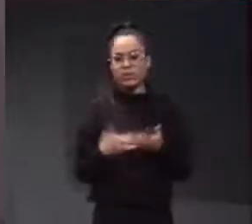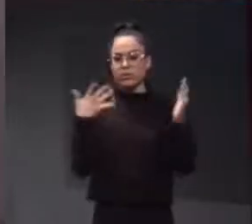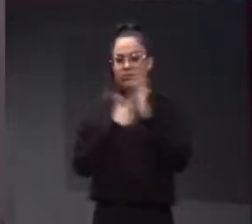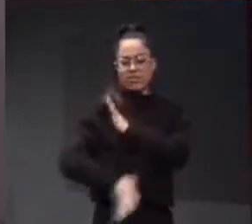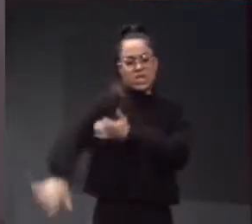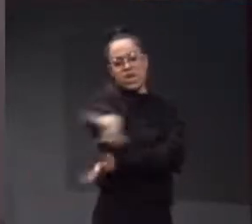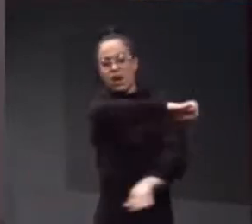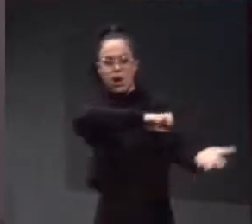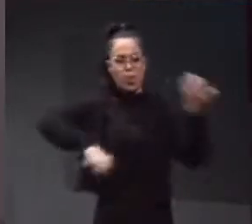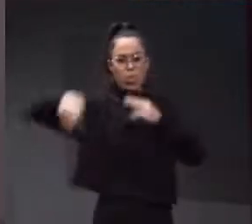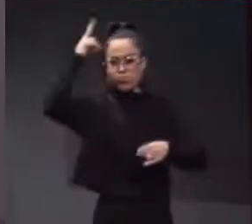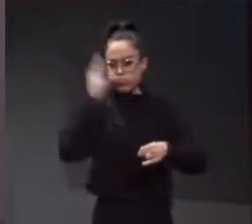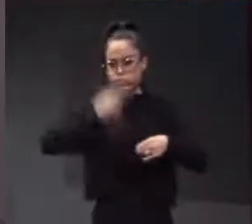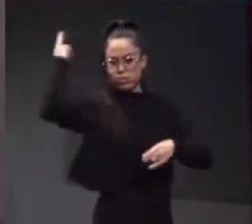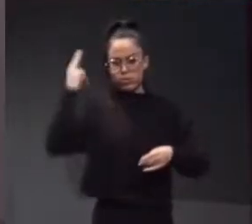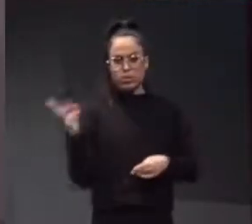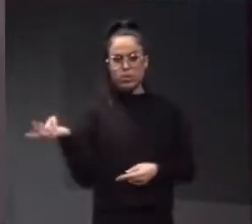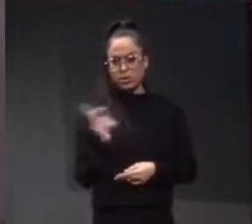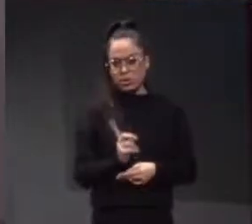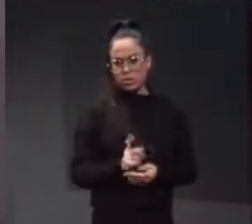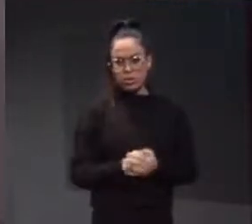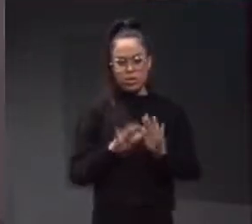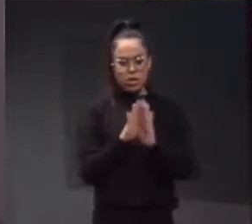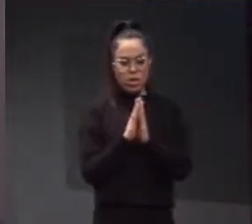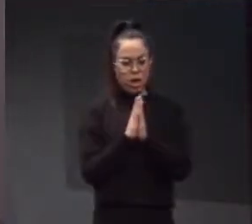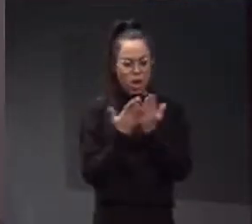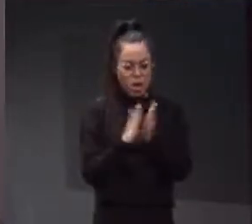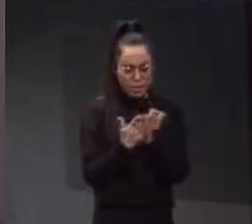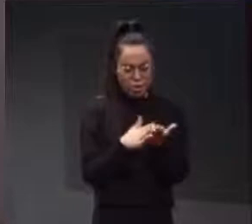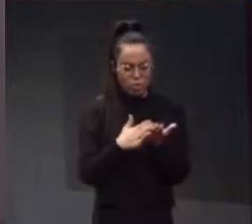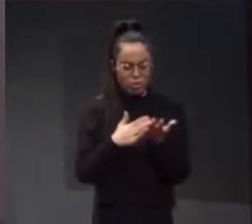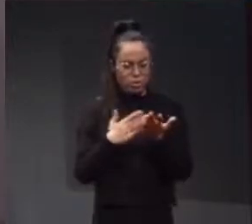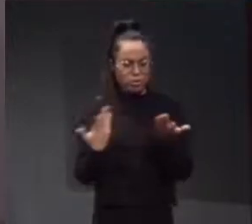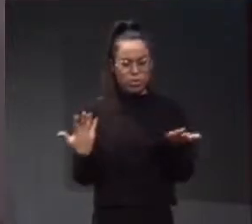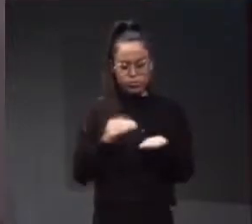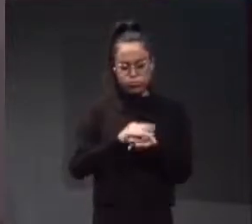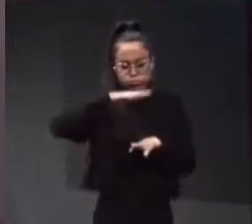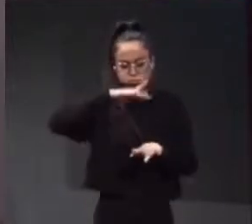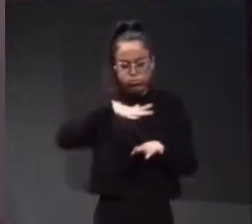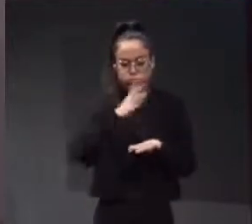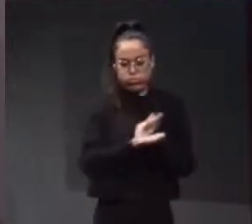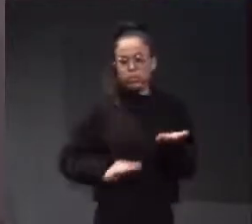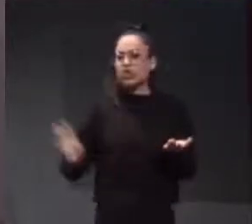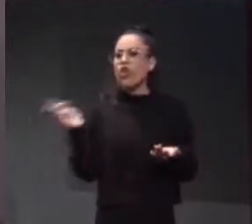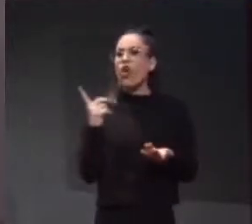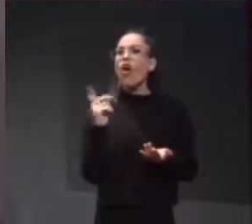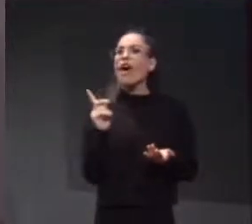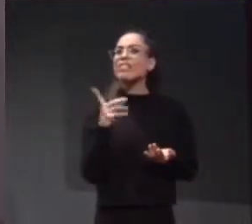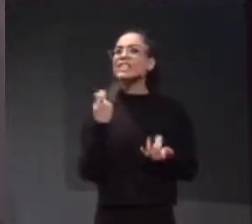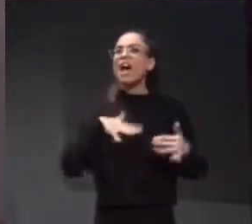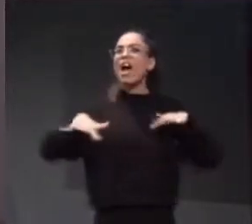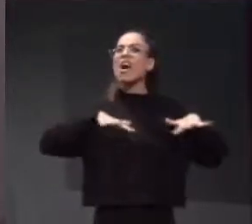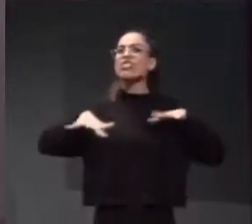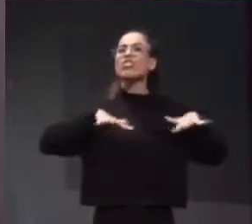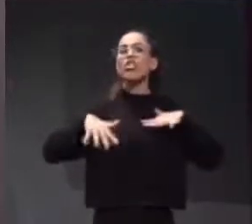tiempos de tochos de libros de 600 páginas que luego se olvidan sino con acciones diferentes y